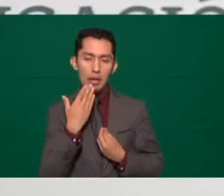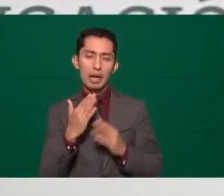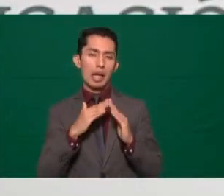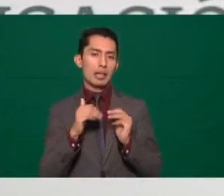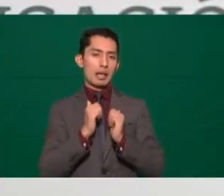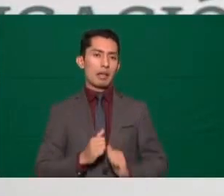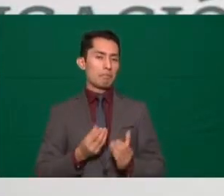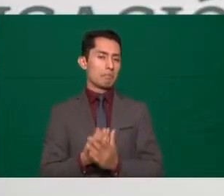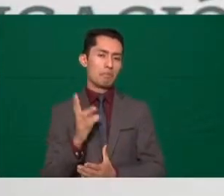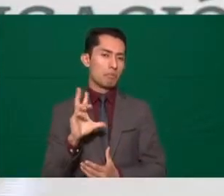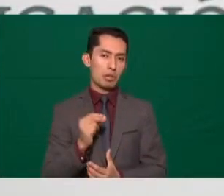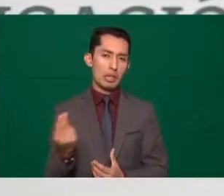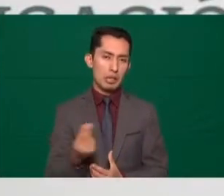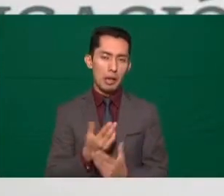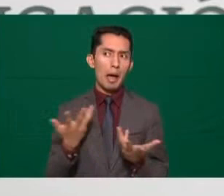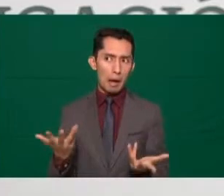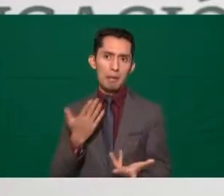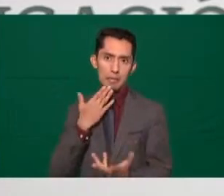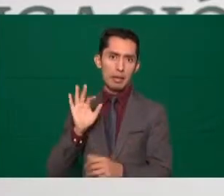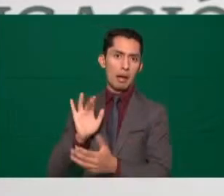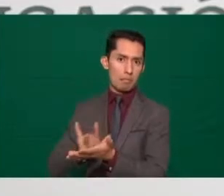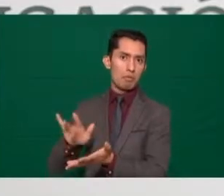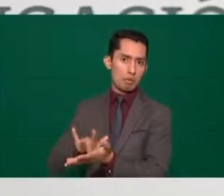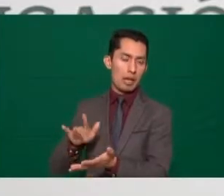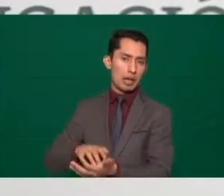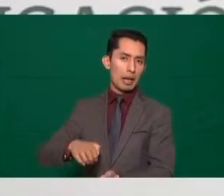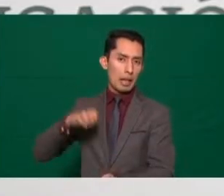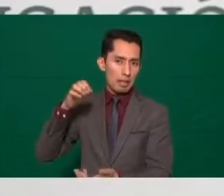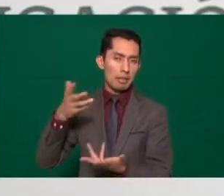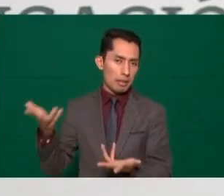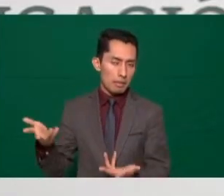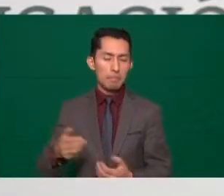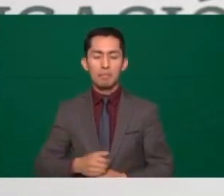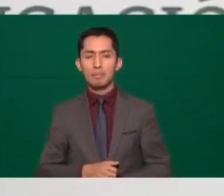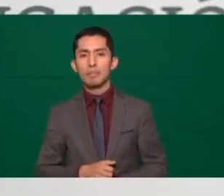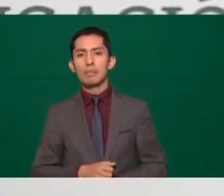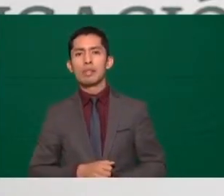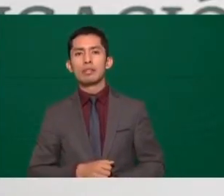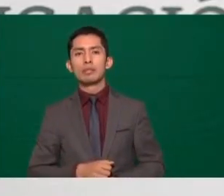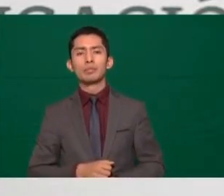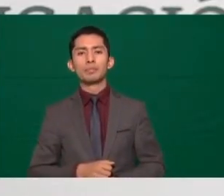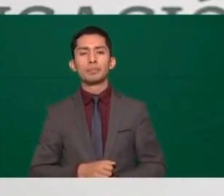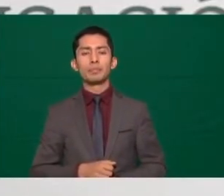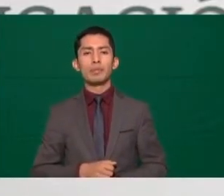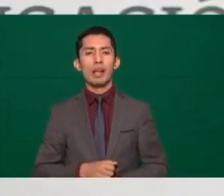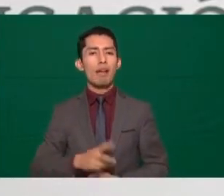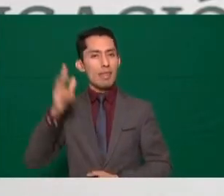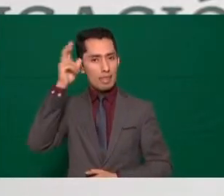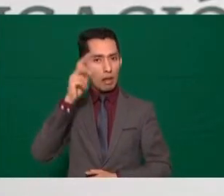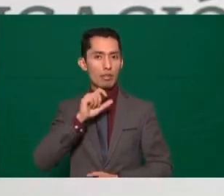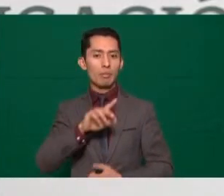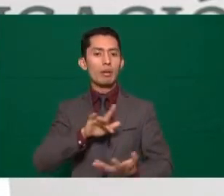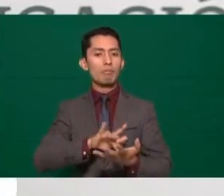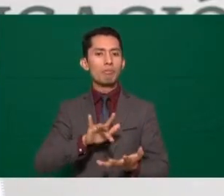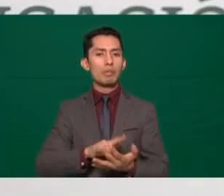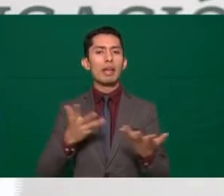Vamos también a seguir apoyando. En el caso de Hidalgo, son 18